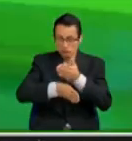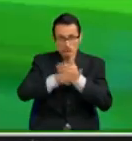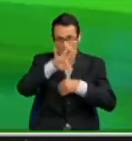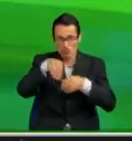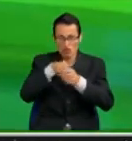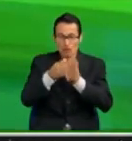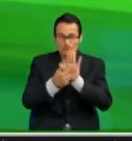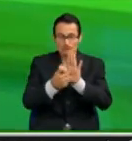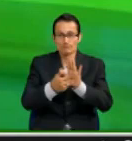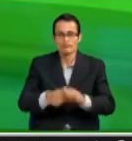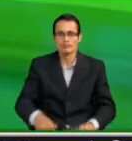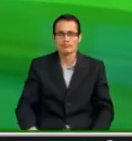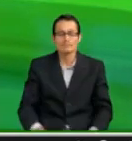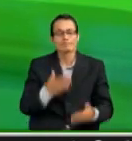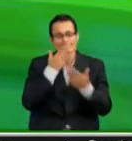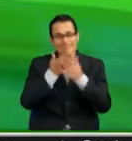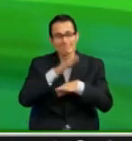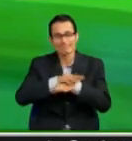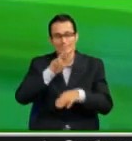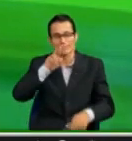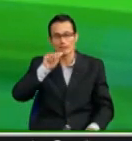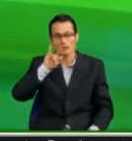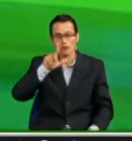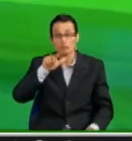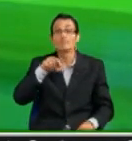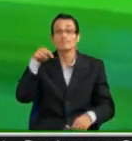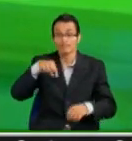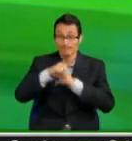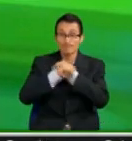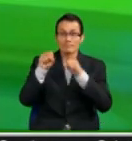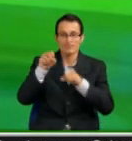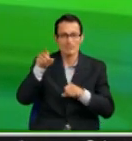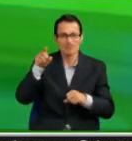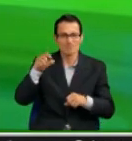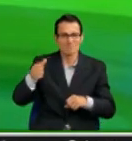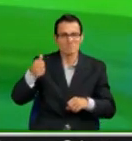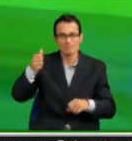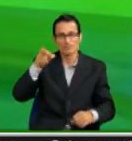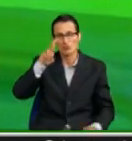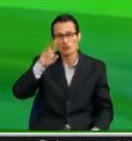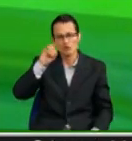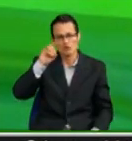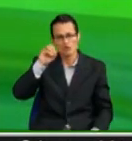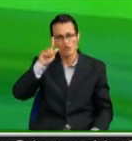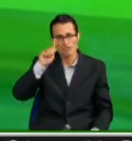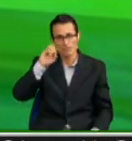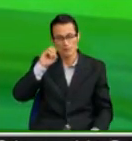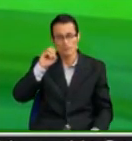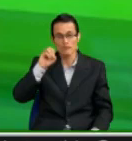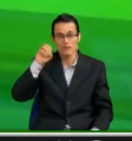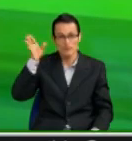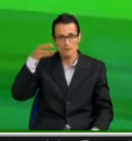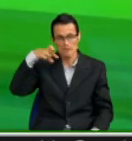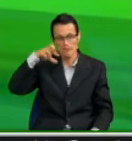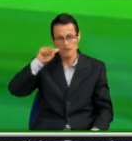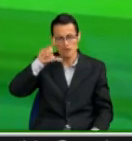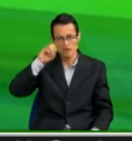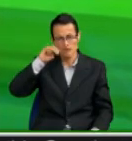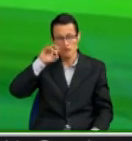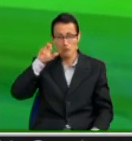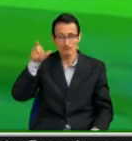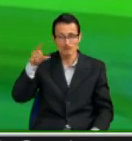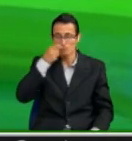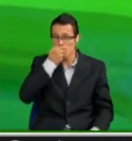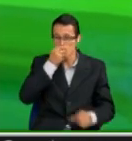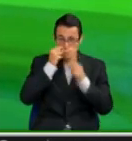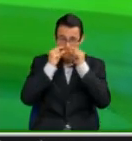Buenas tardes, Raúl, y precisamente esta mañana el general Rodolfo Palomino le solicitó al presidente Juan Manuel Santos que lo apartara del cargo como